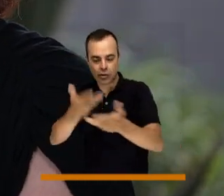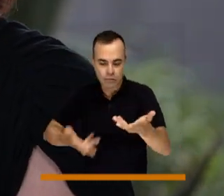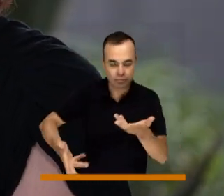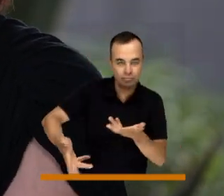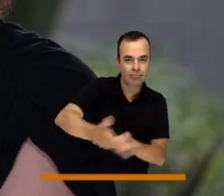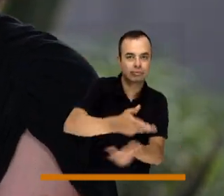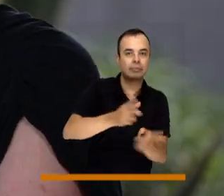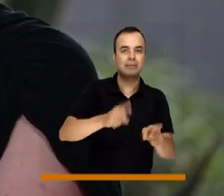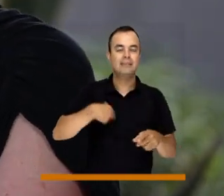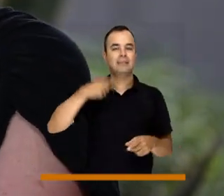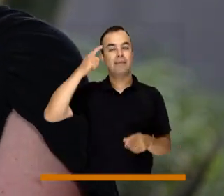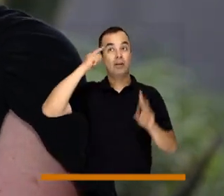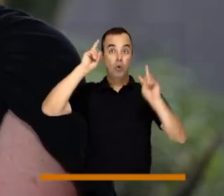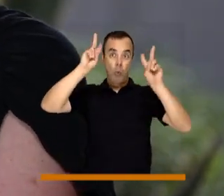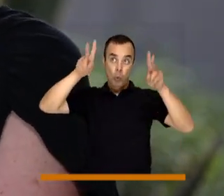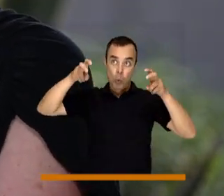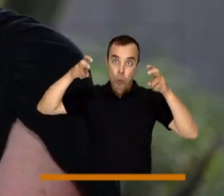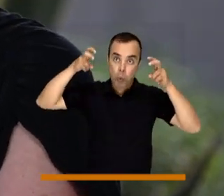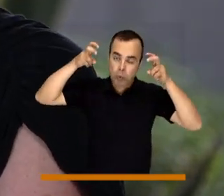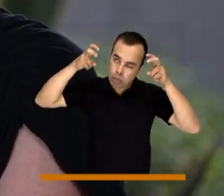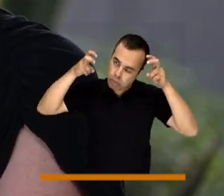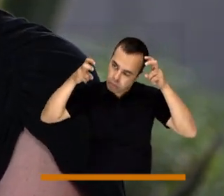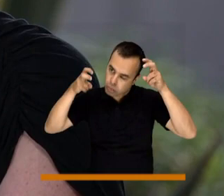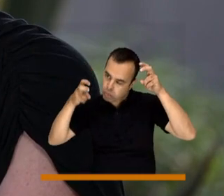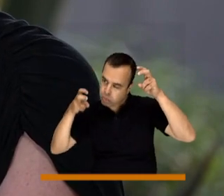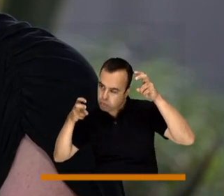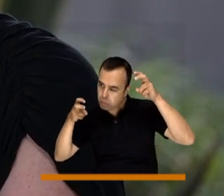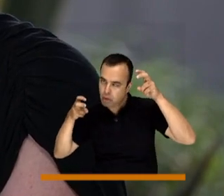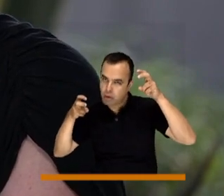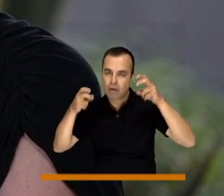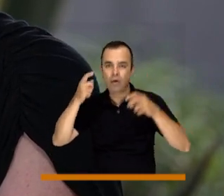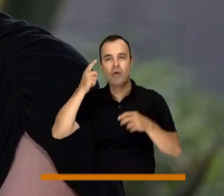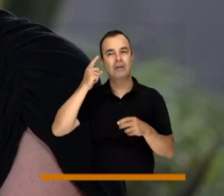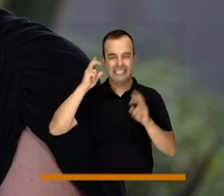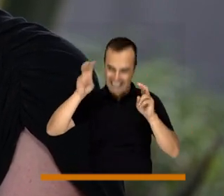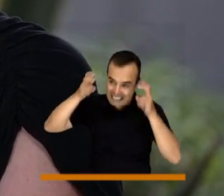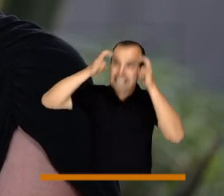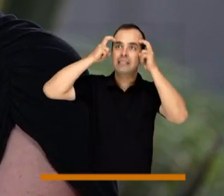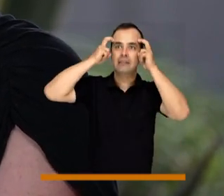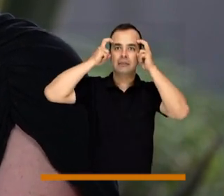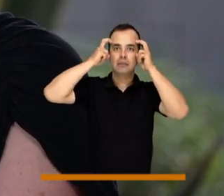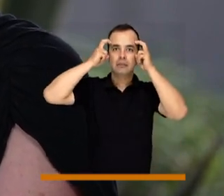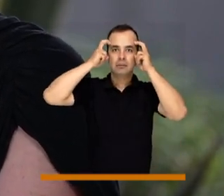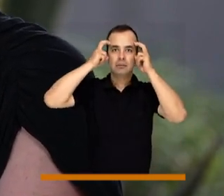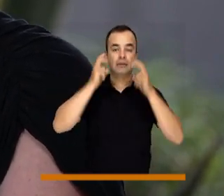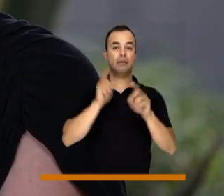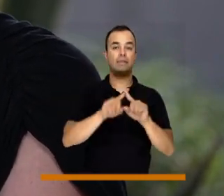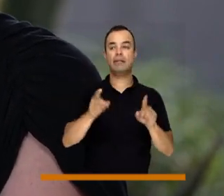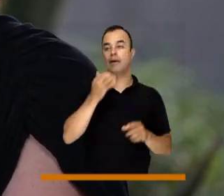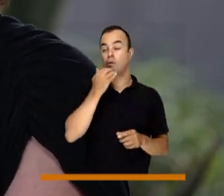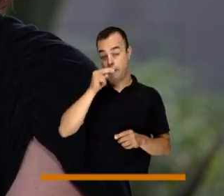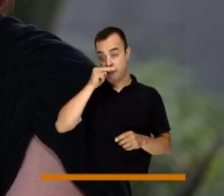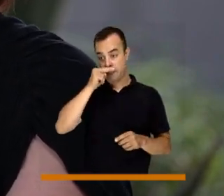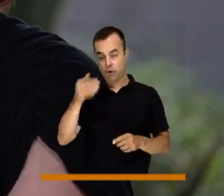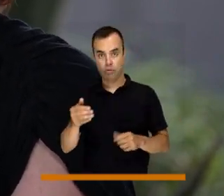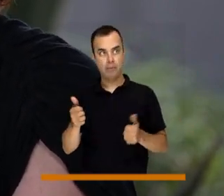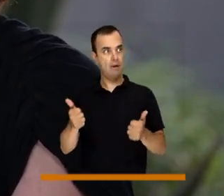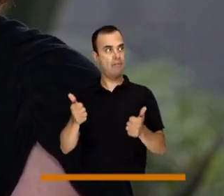retraso cognitivo que puede empezar a tener un niño antes de los 36 meses, que no lo tiene un niño que vive en unas